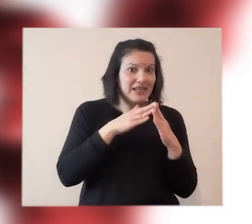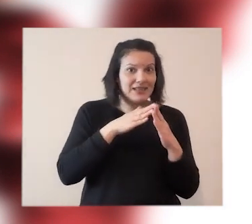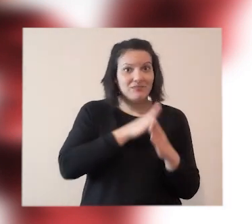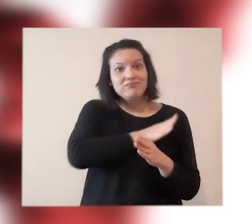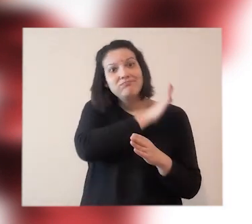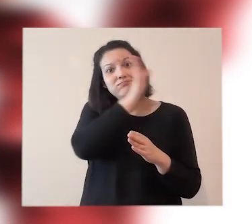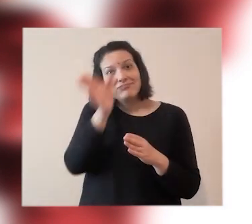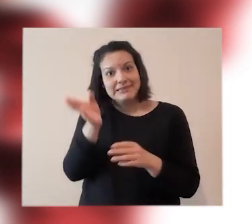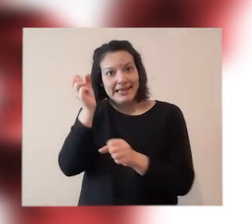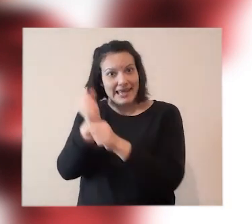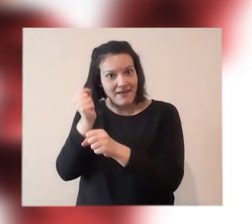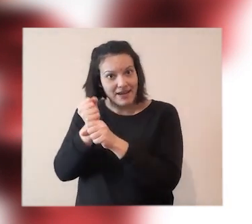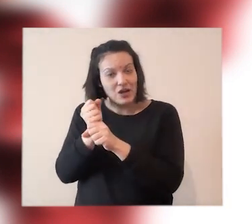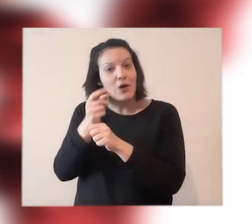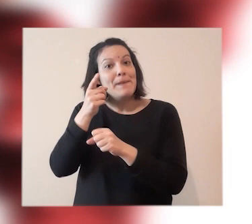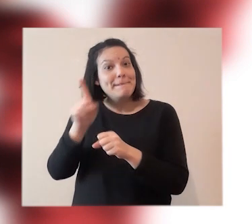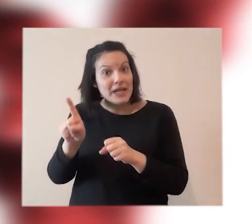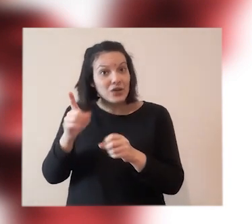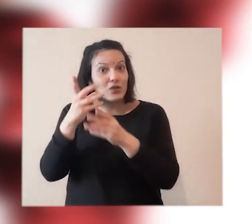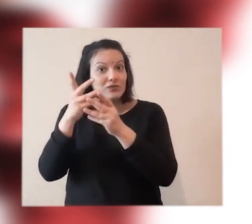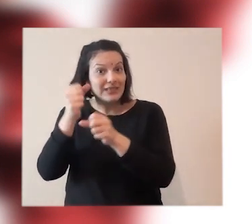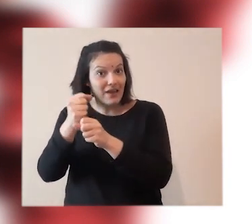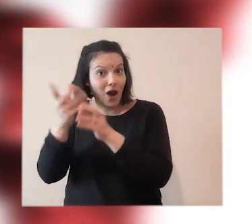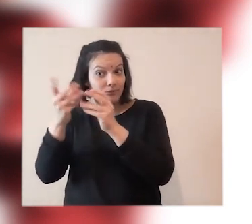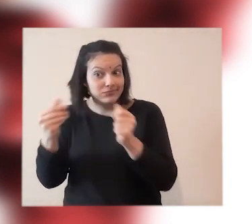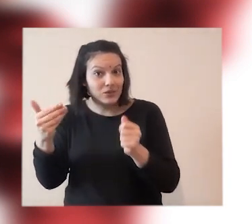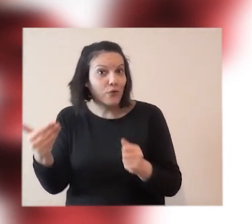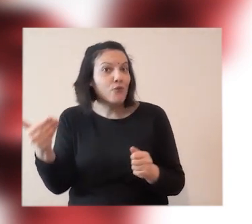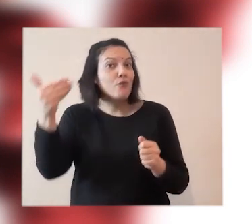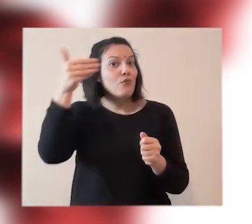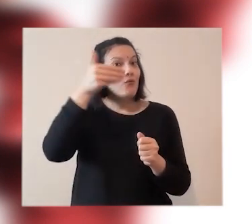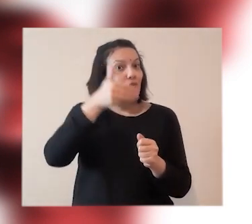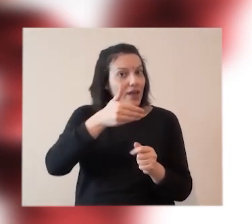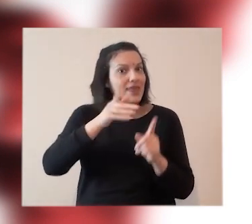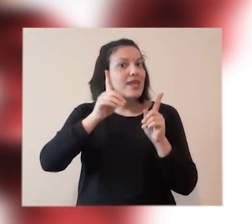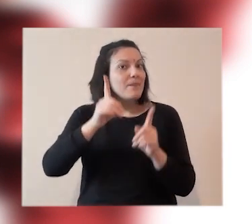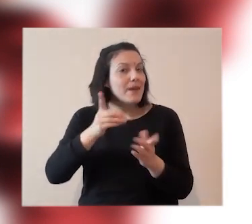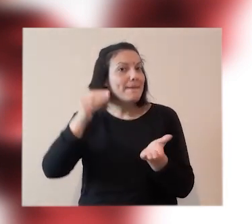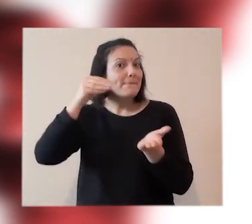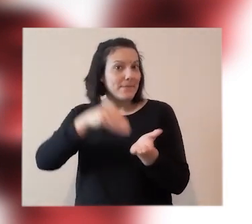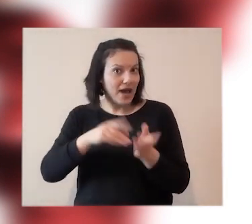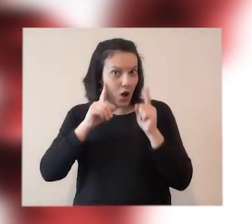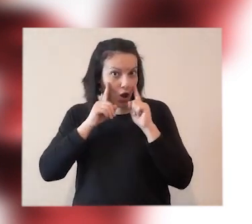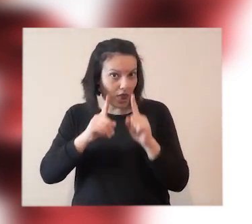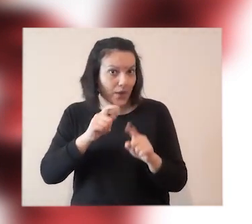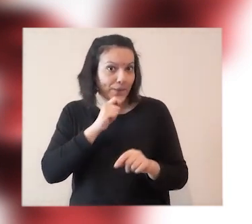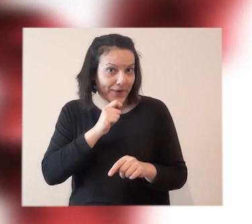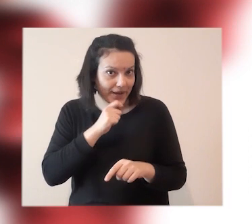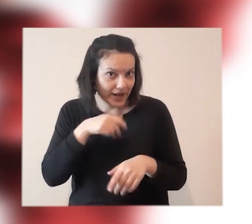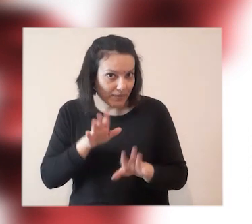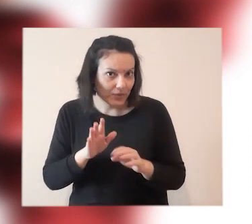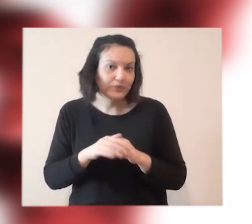hacia el ámbito laboral. Pero acá vamos a sugerir también tener en cuenta otras cosas. Por ejemplo, quizás puede